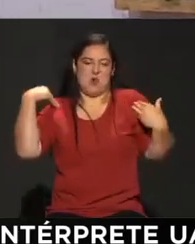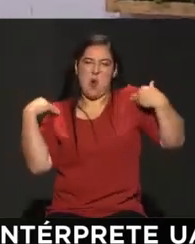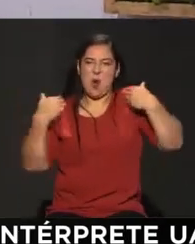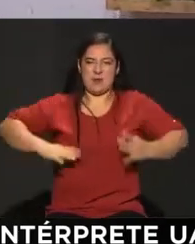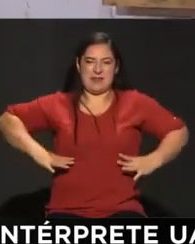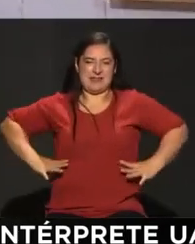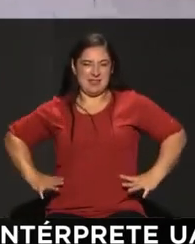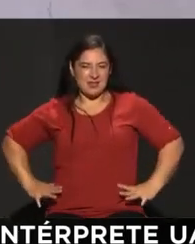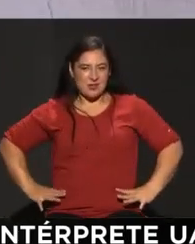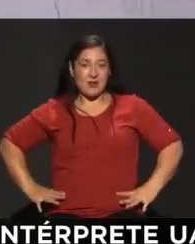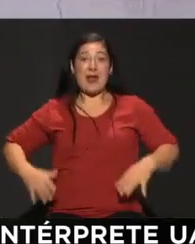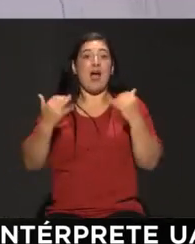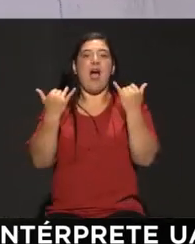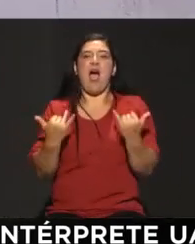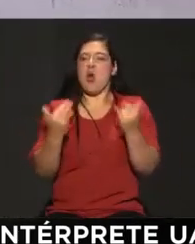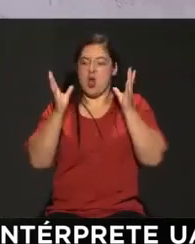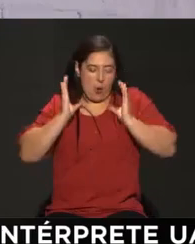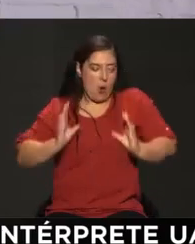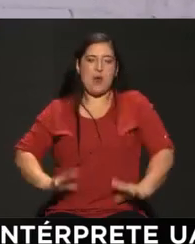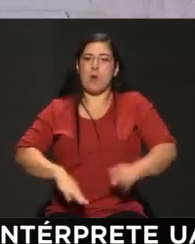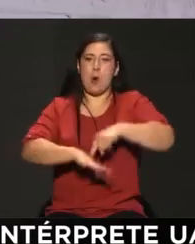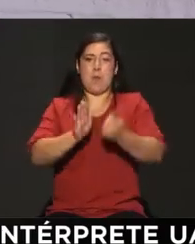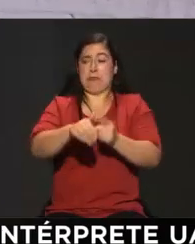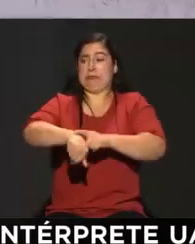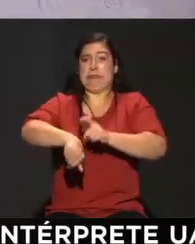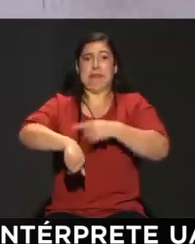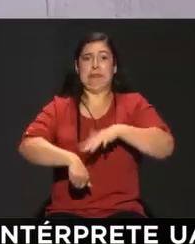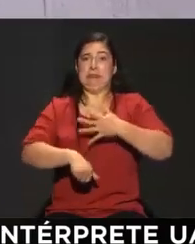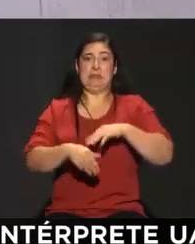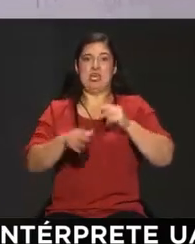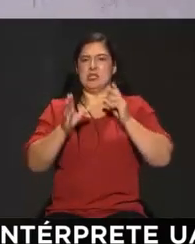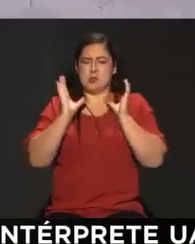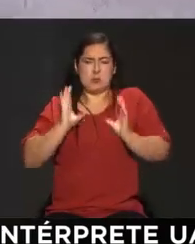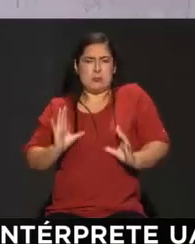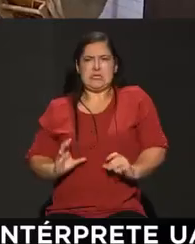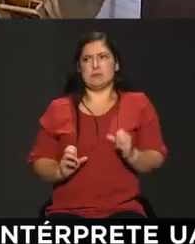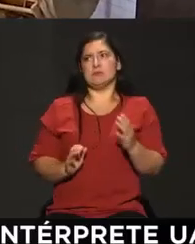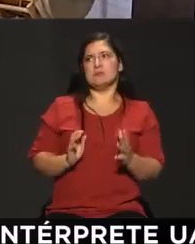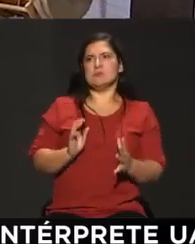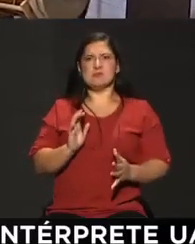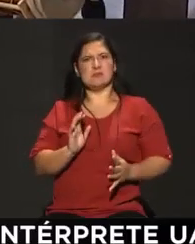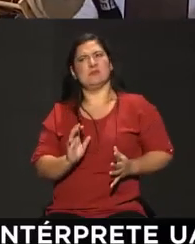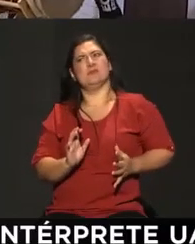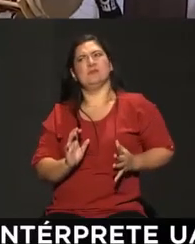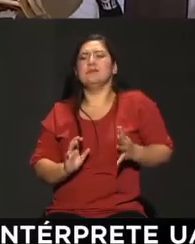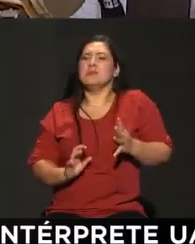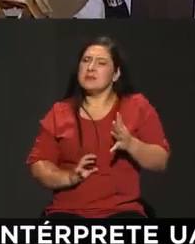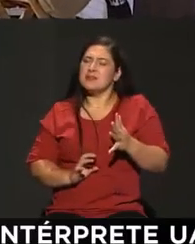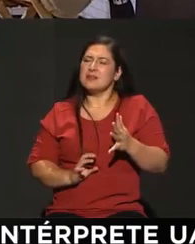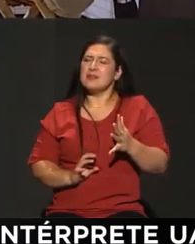Hombros, cintura. Ahora nos vamos con todo el cuerpo por el tiempo. Este cuerpo que no me da. A ver, todos activen